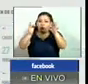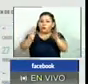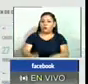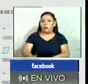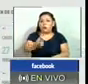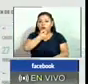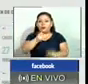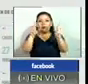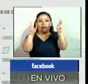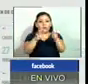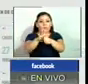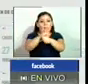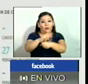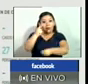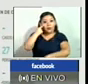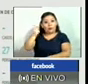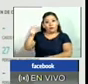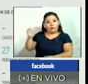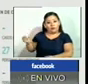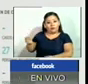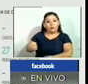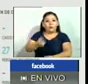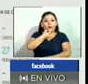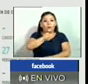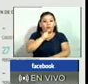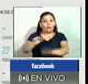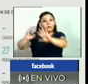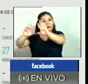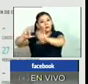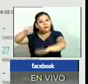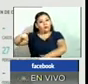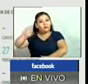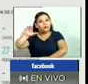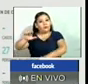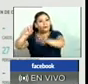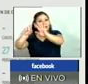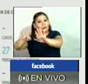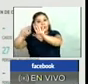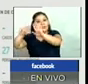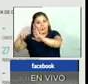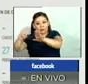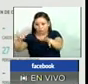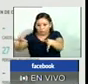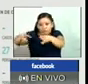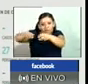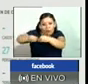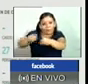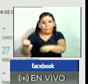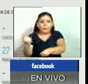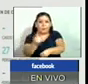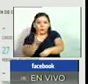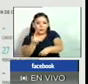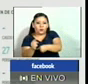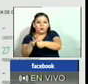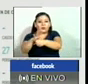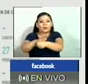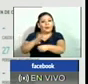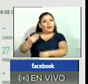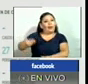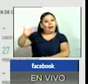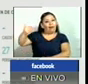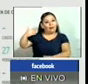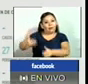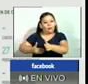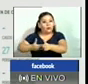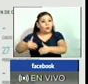de COVID-19. Ahí tenemos el dato. Son 8.566 casos globales que ha registrado El Salvador desde marzo